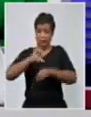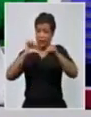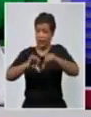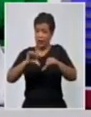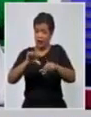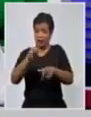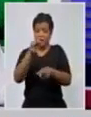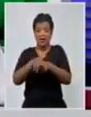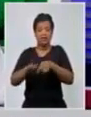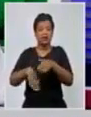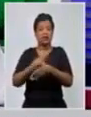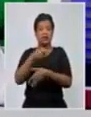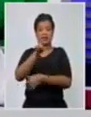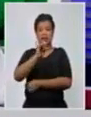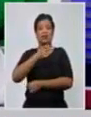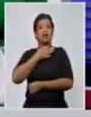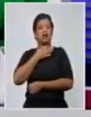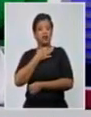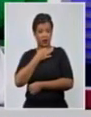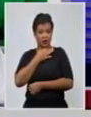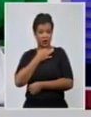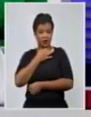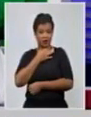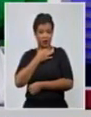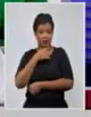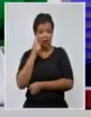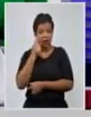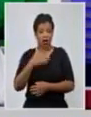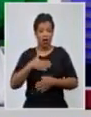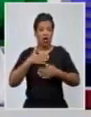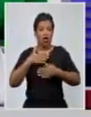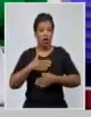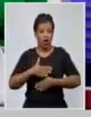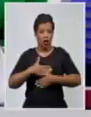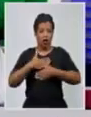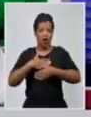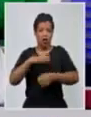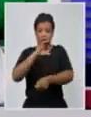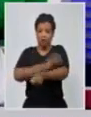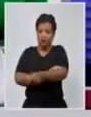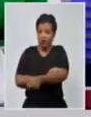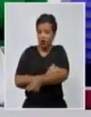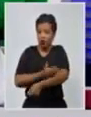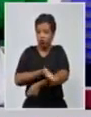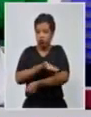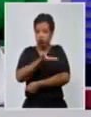día 17 de enero, de agobio respiratorio, hipotensión arterial,